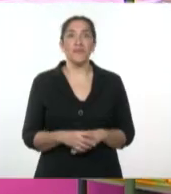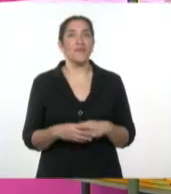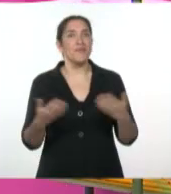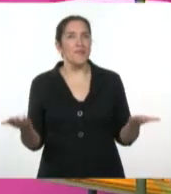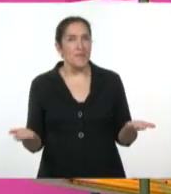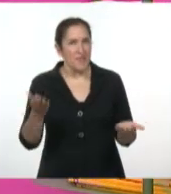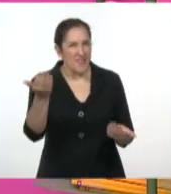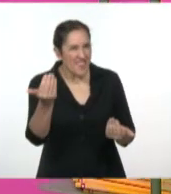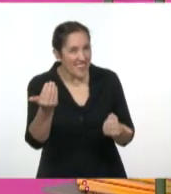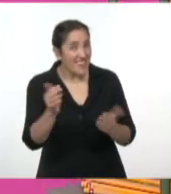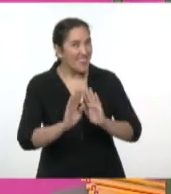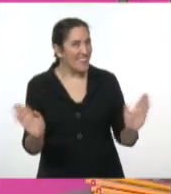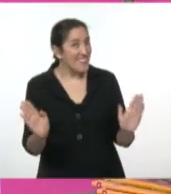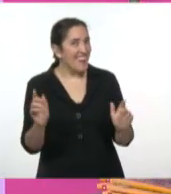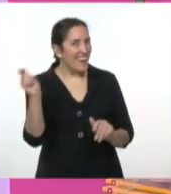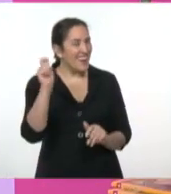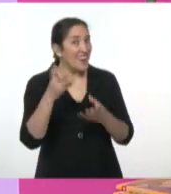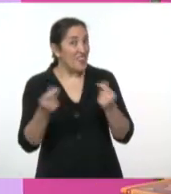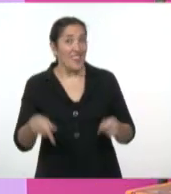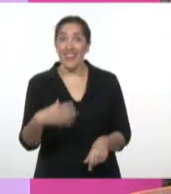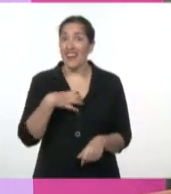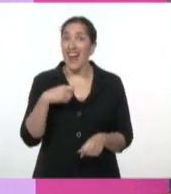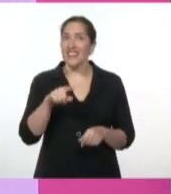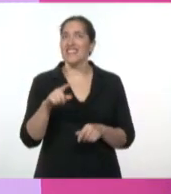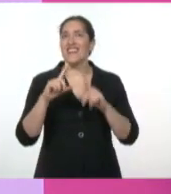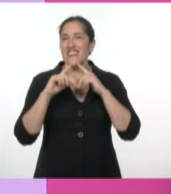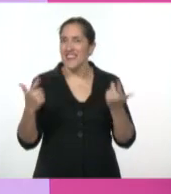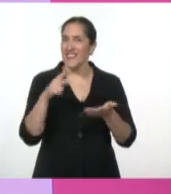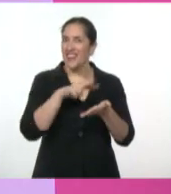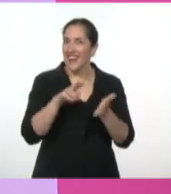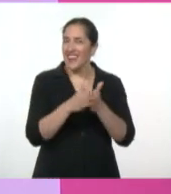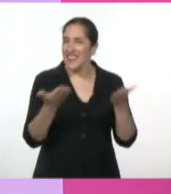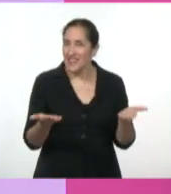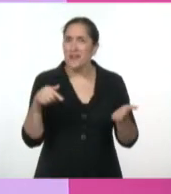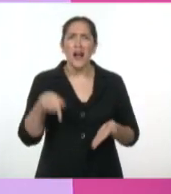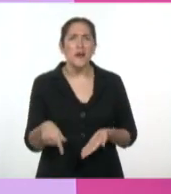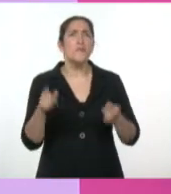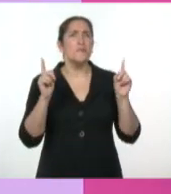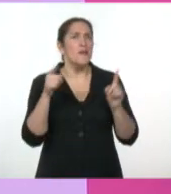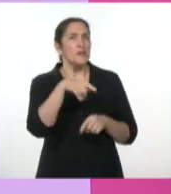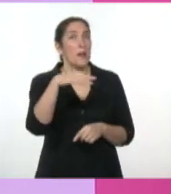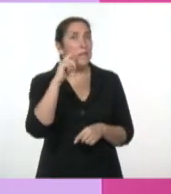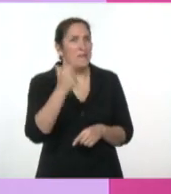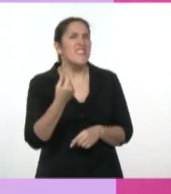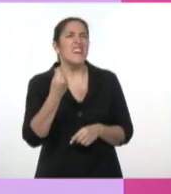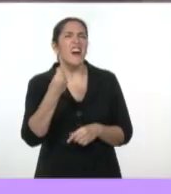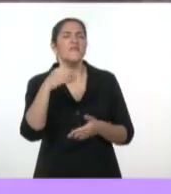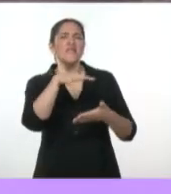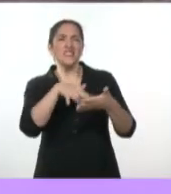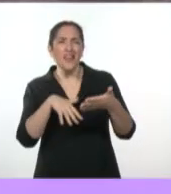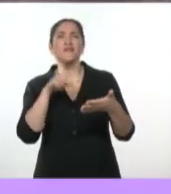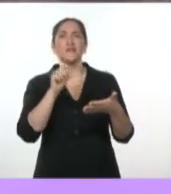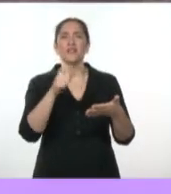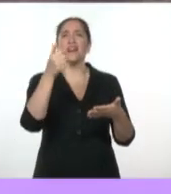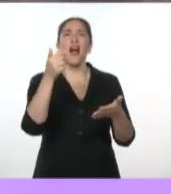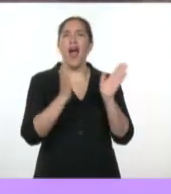Vení que se terminó el recreo. Estamos en clase de lengua y literatura. Estamos con la profe Mica viendo textos argumentativos. ¿Cómo seguimos? Vamos a